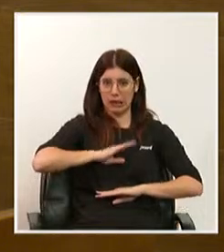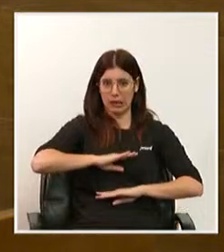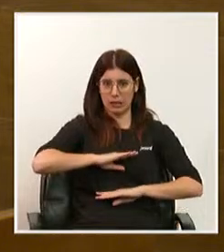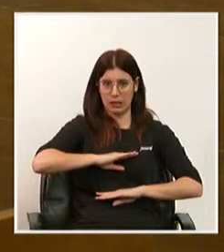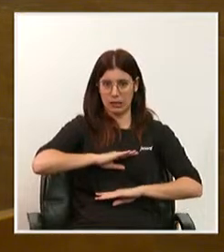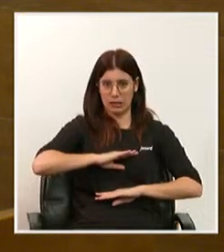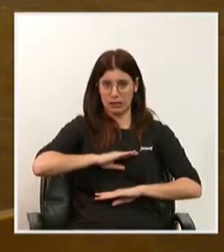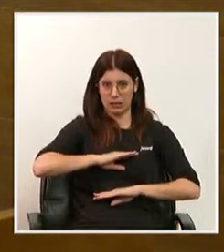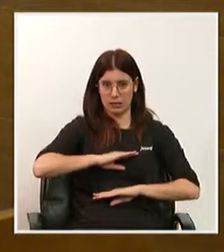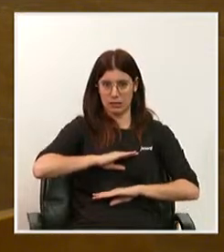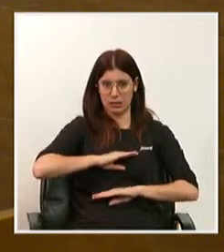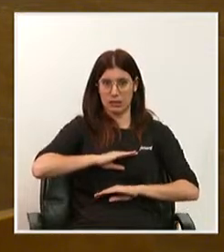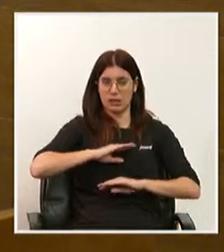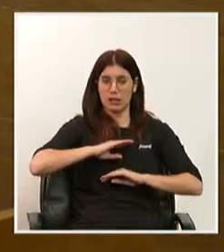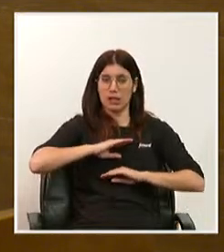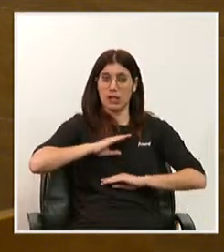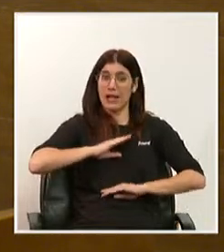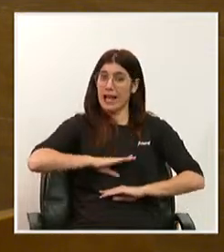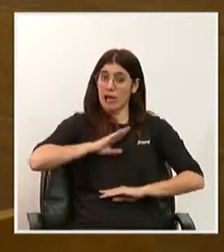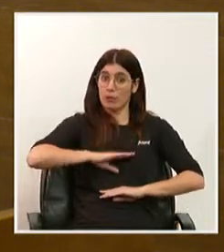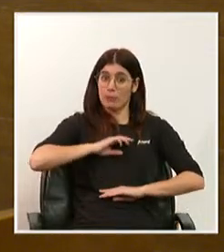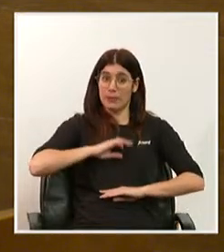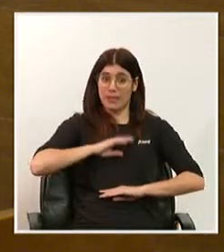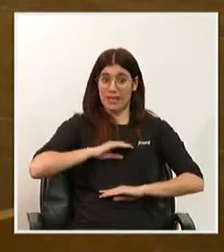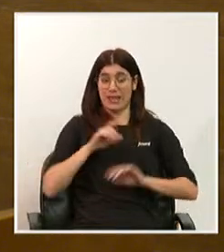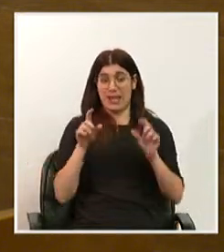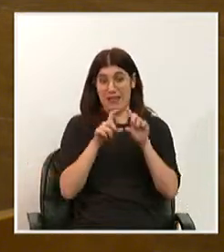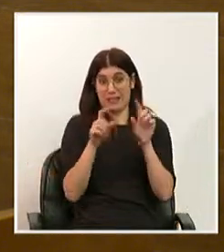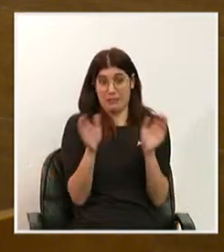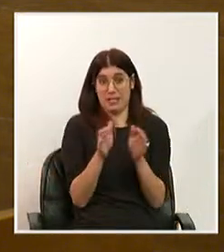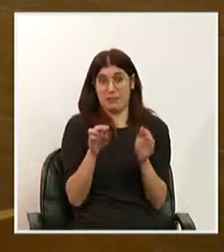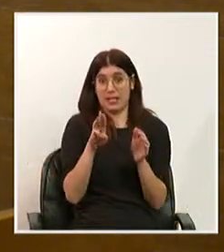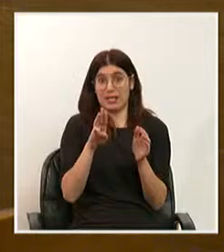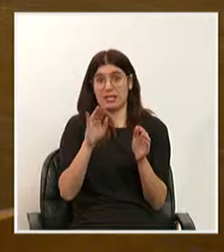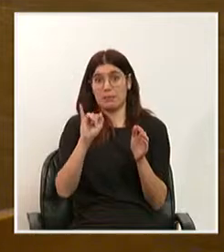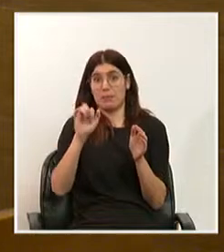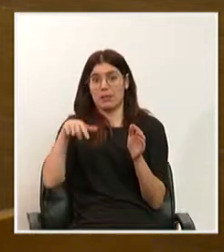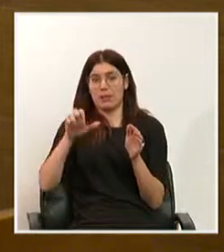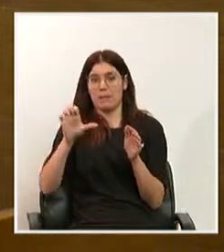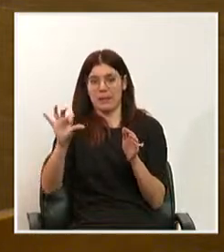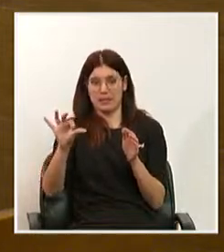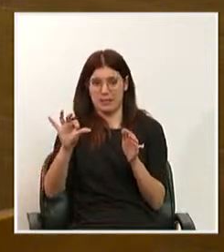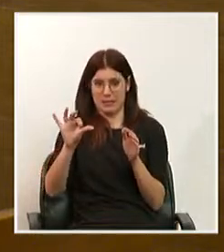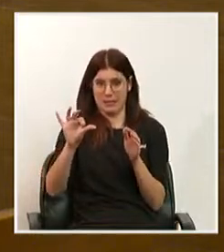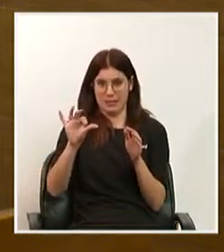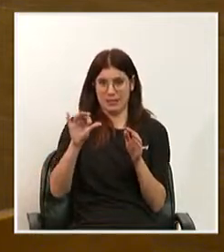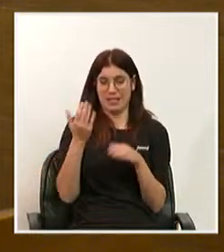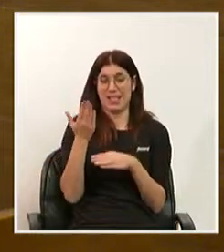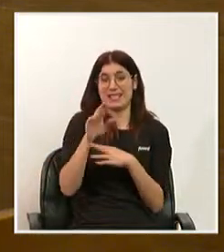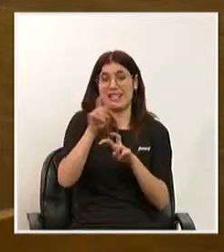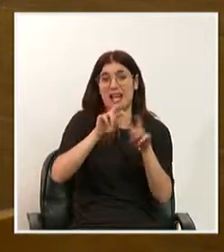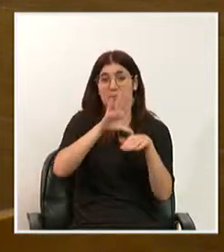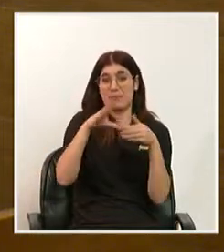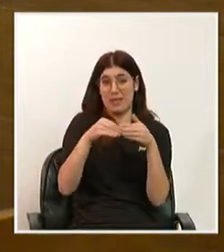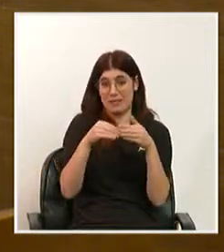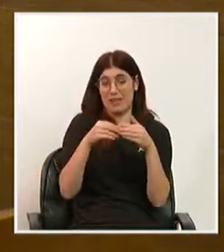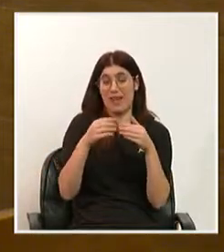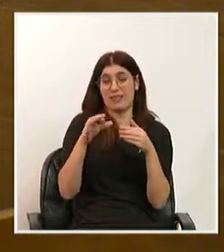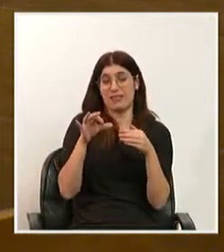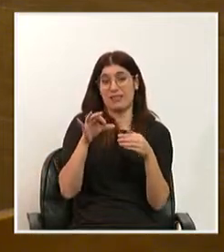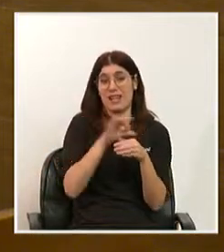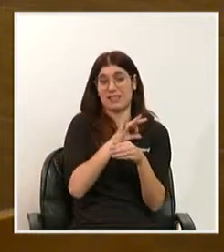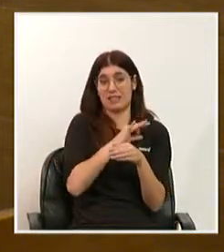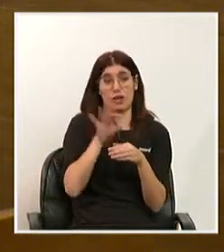Oiga la competencia sobre las pymes que es la enmienda que ha presentado la señora más la tenían ellos y mira qué dato la